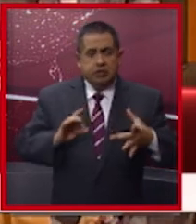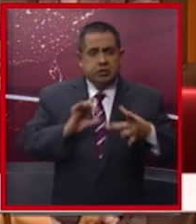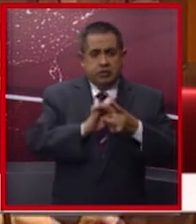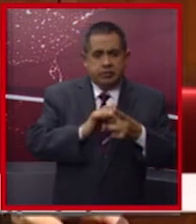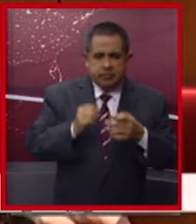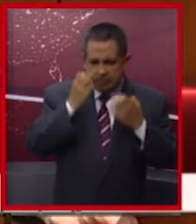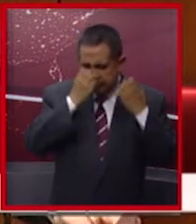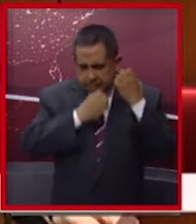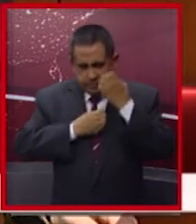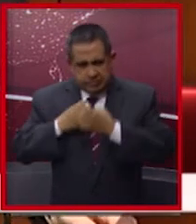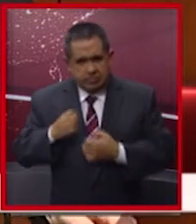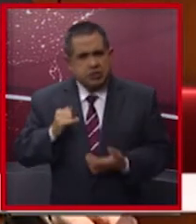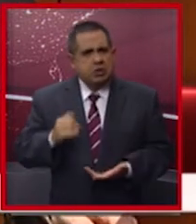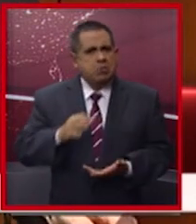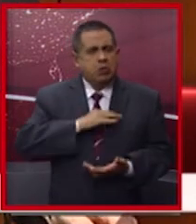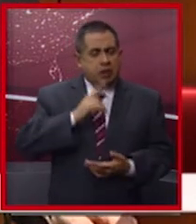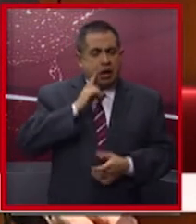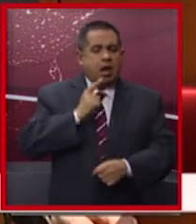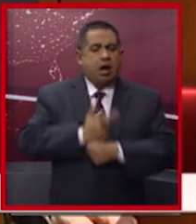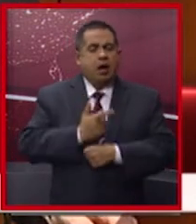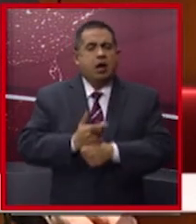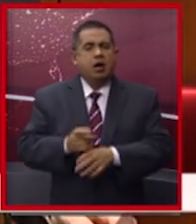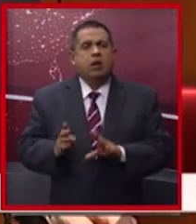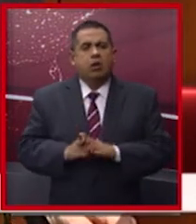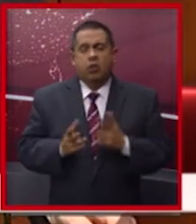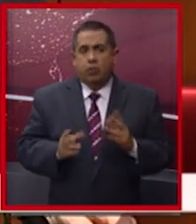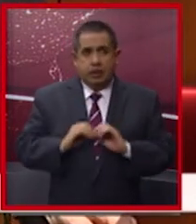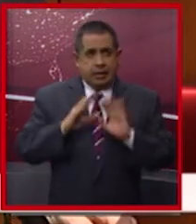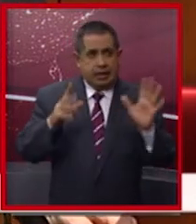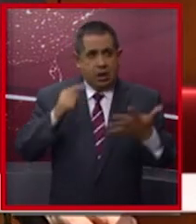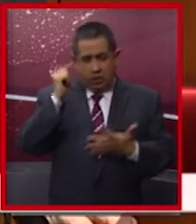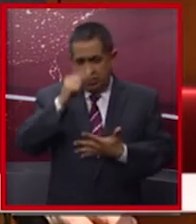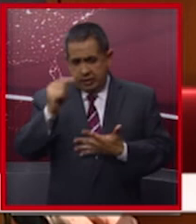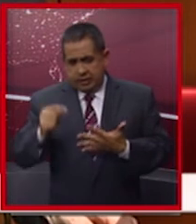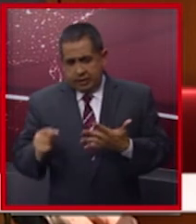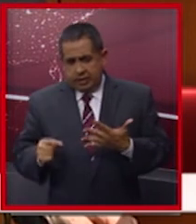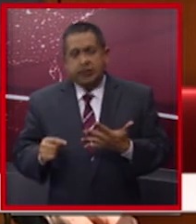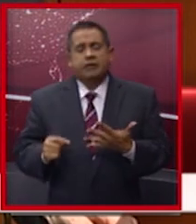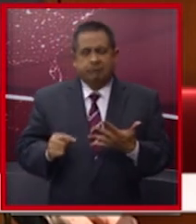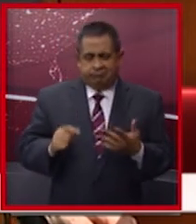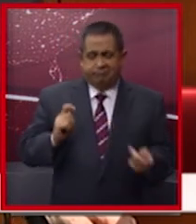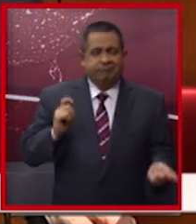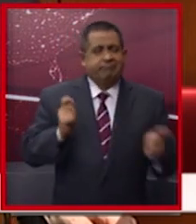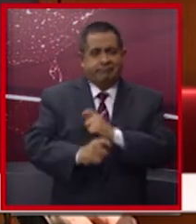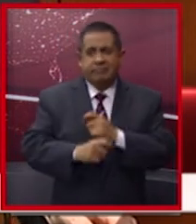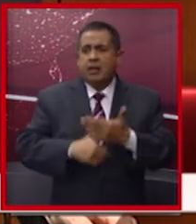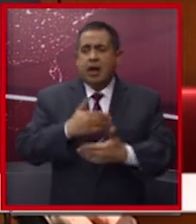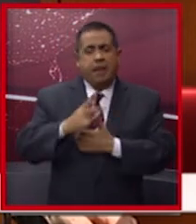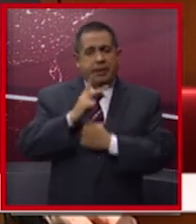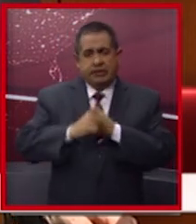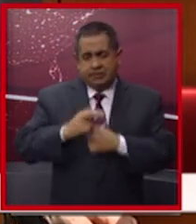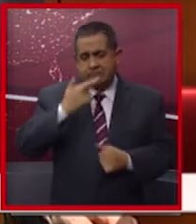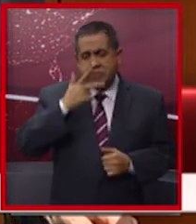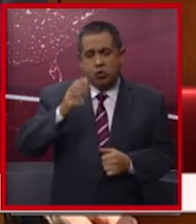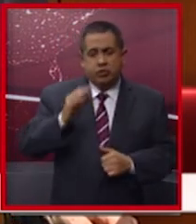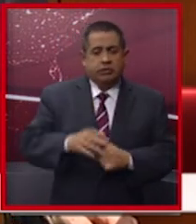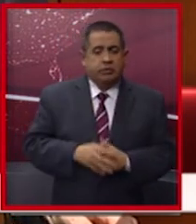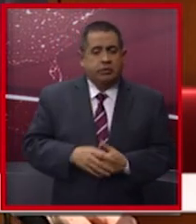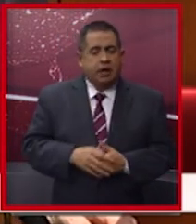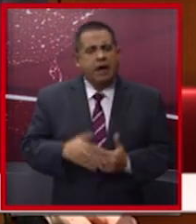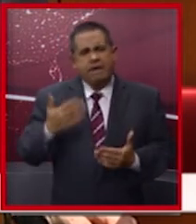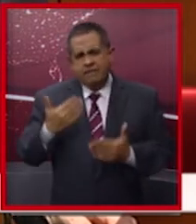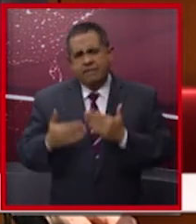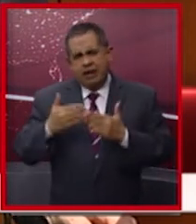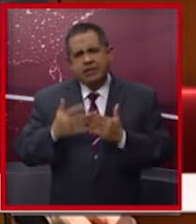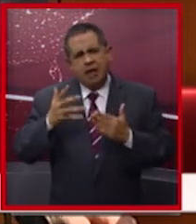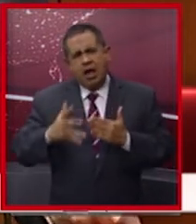evaluados y podemos darnos cuenta si cada una de esas piezas transformaron el país para mejor. El hecho de que nos falte mucho